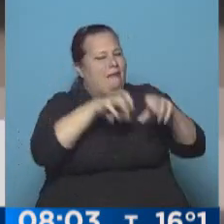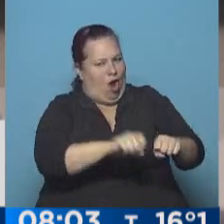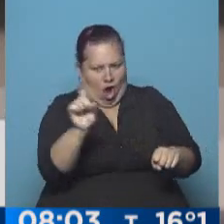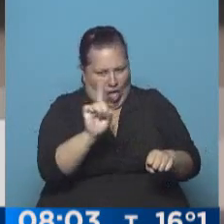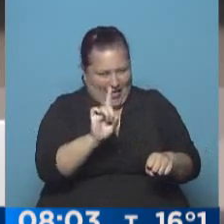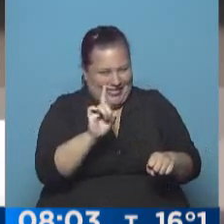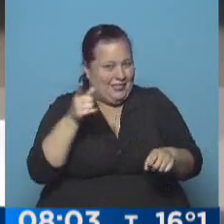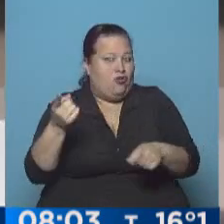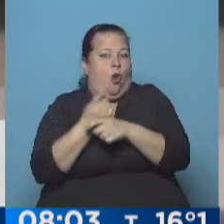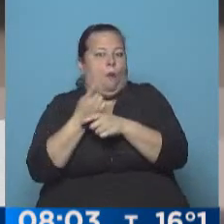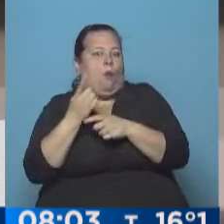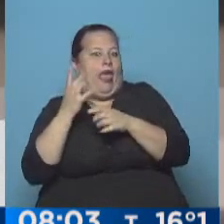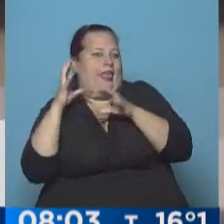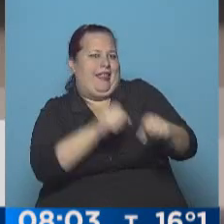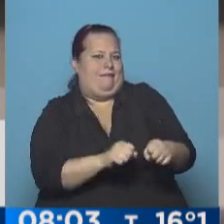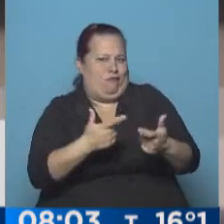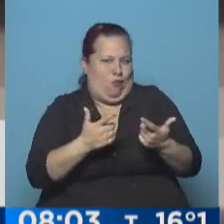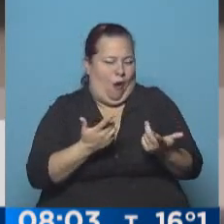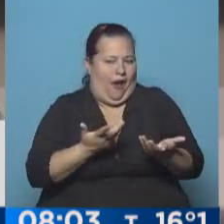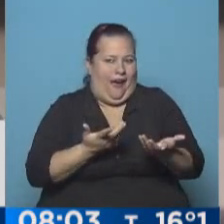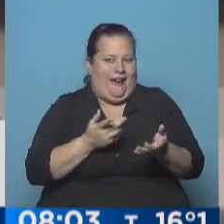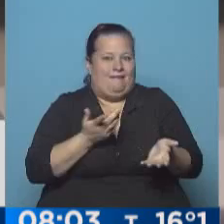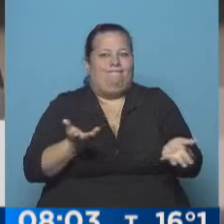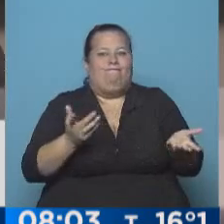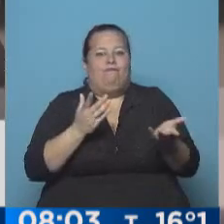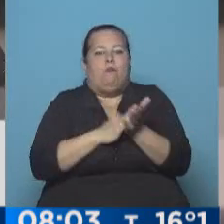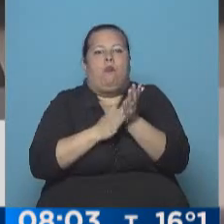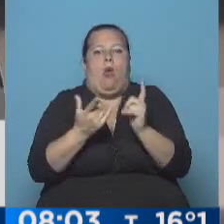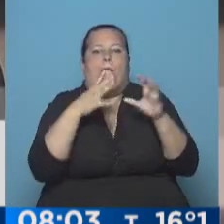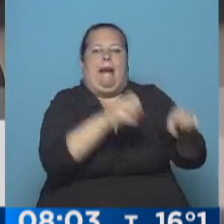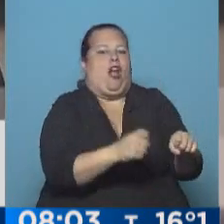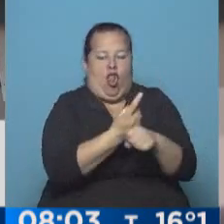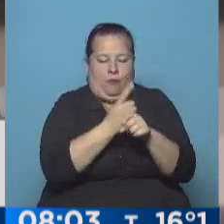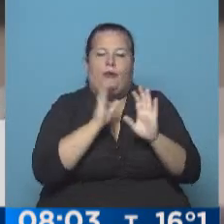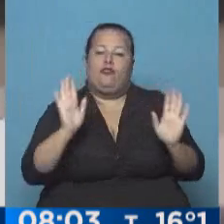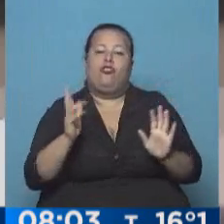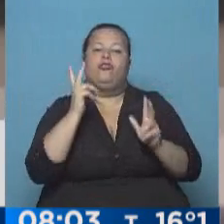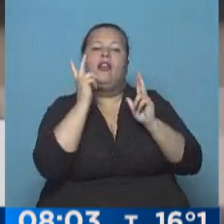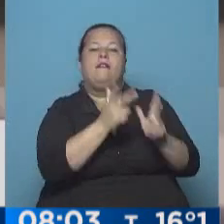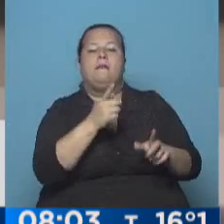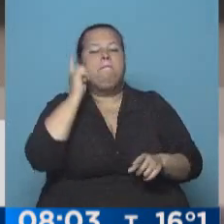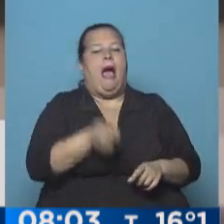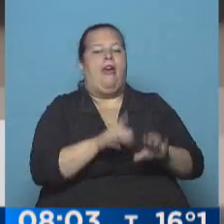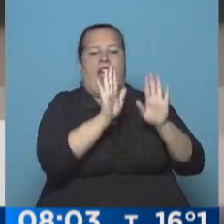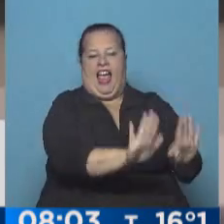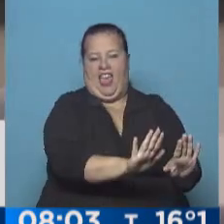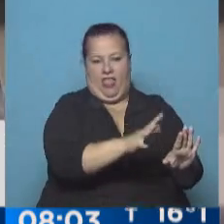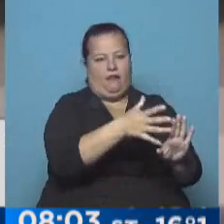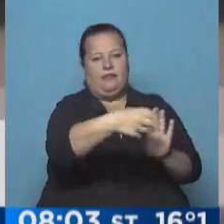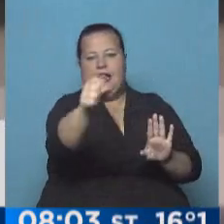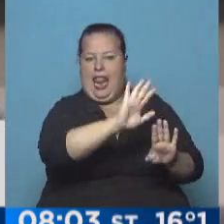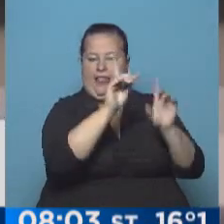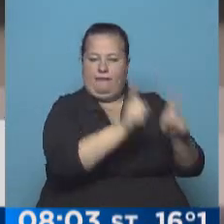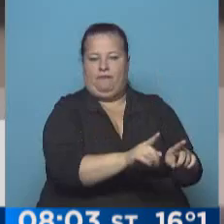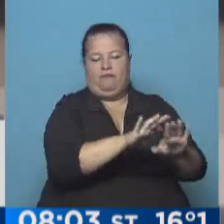no lo embarga porque no tenía suficientes fundamentos para embargar lo entonces quedó en esa situación en una